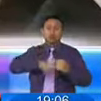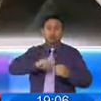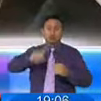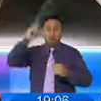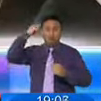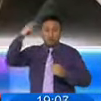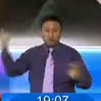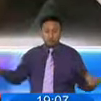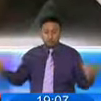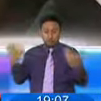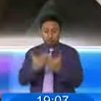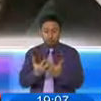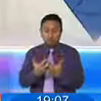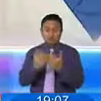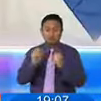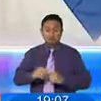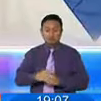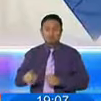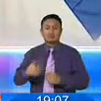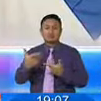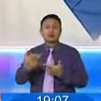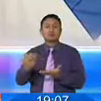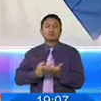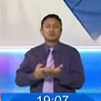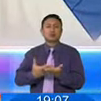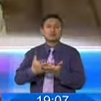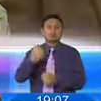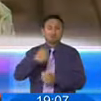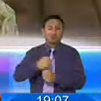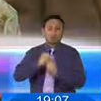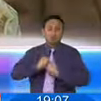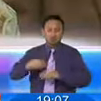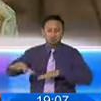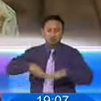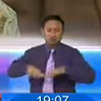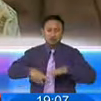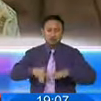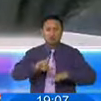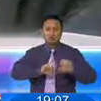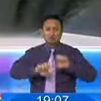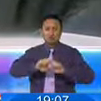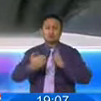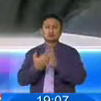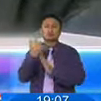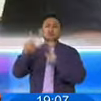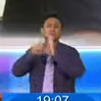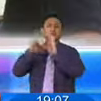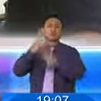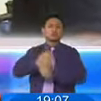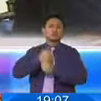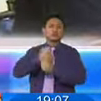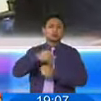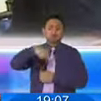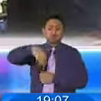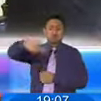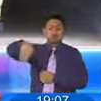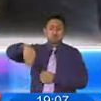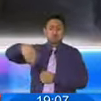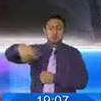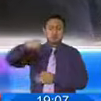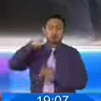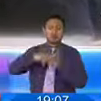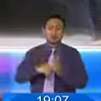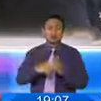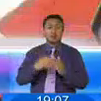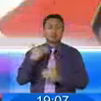gobierno central han conformado varias mesas de trabajo para coordinar y evaluar políticas de seguridad. Este miércoles se trató